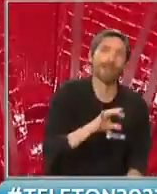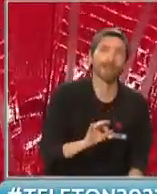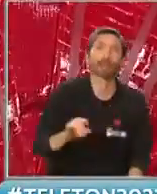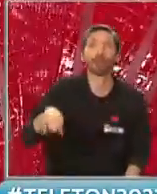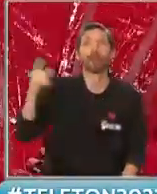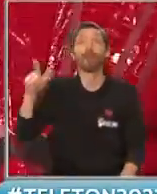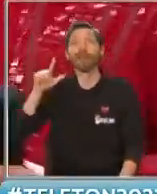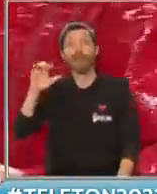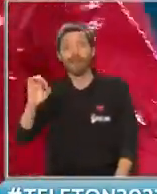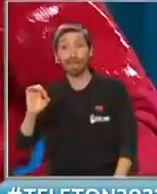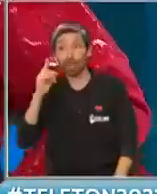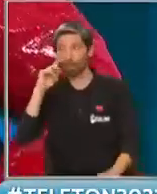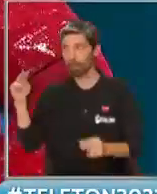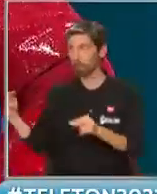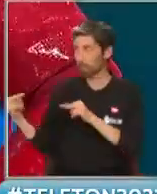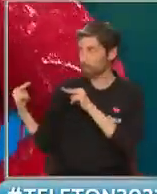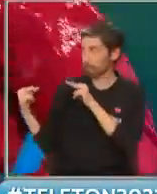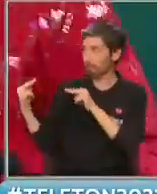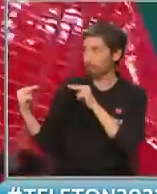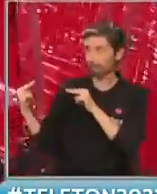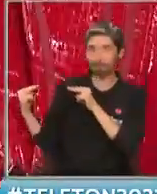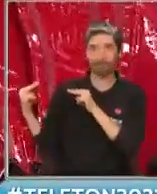ah r